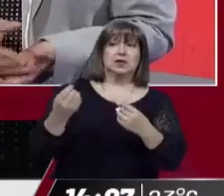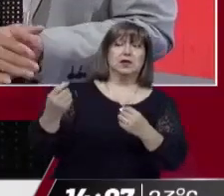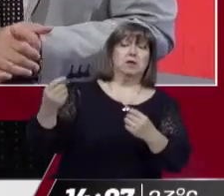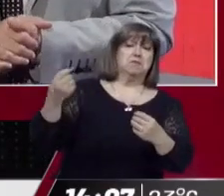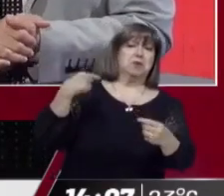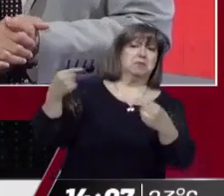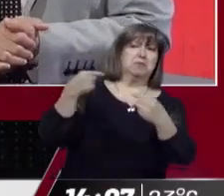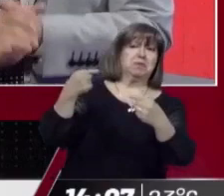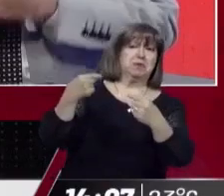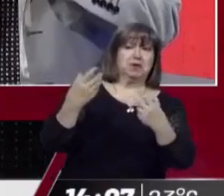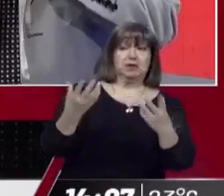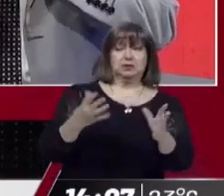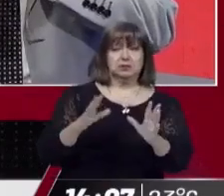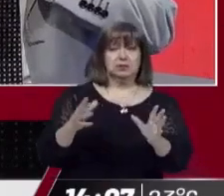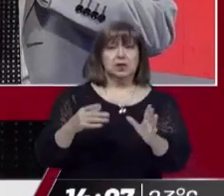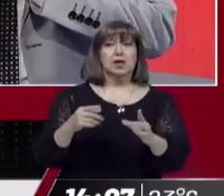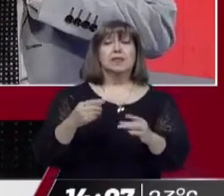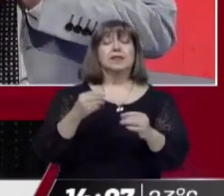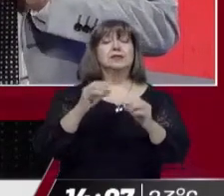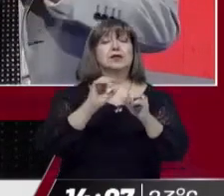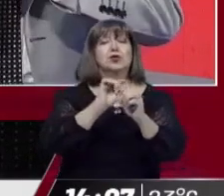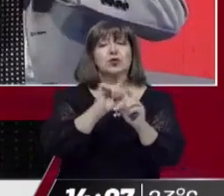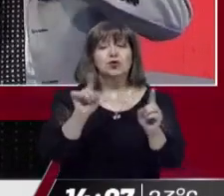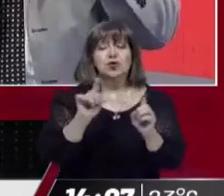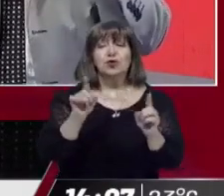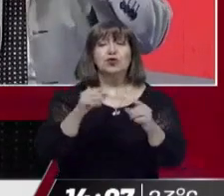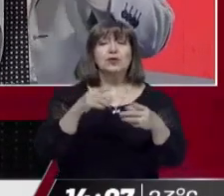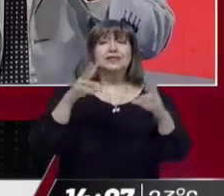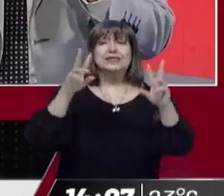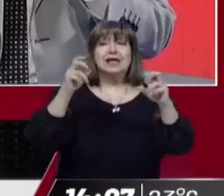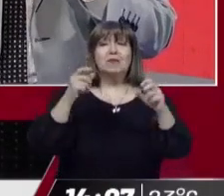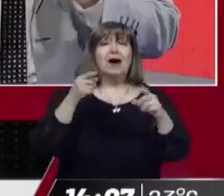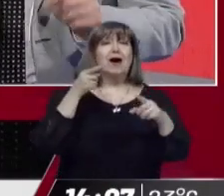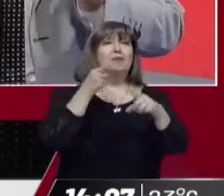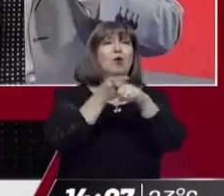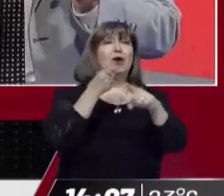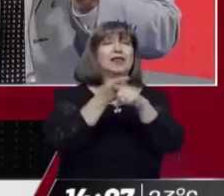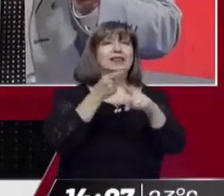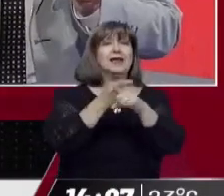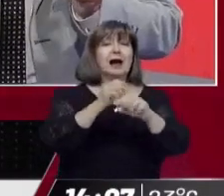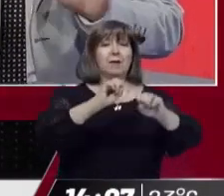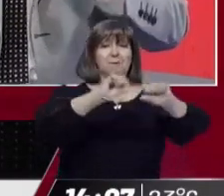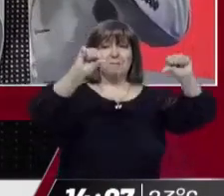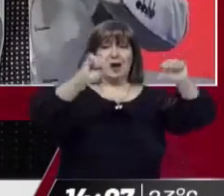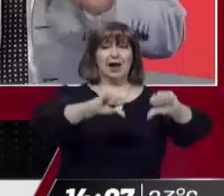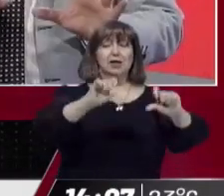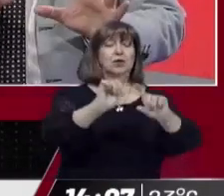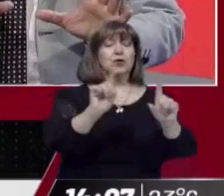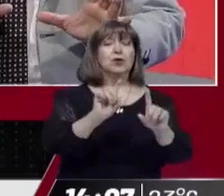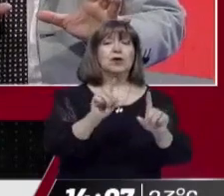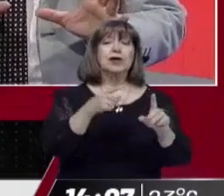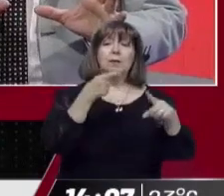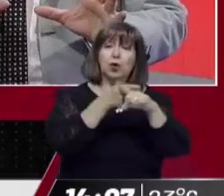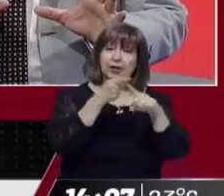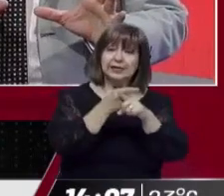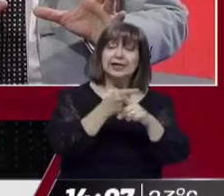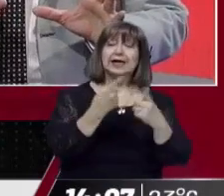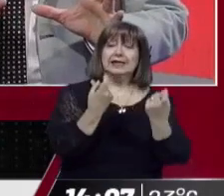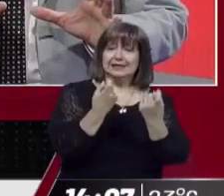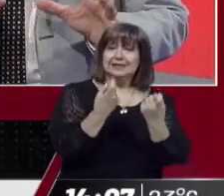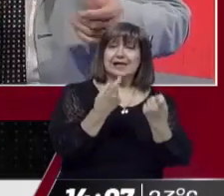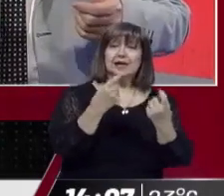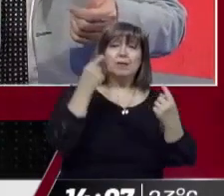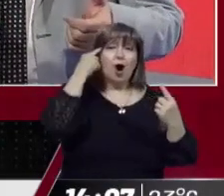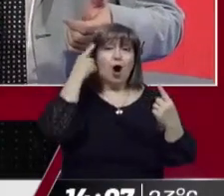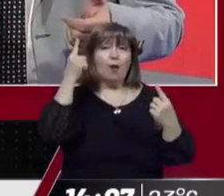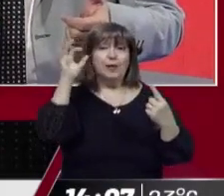Y con razón. Esto no es hablar mal de la política en sí misma. Claro que no. La política es noble y necesaria. Pero